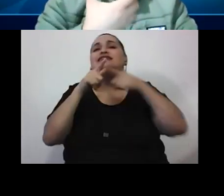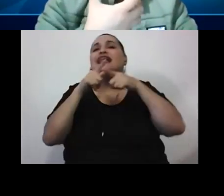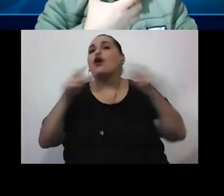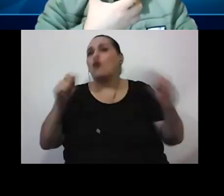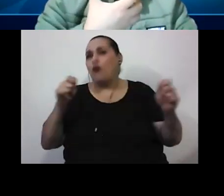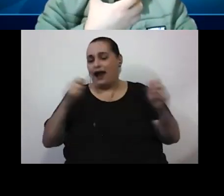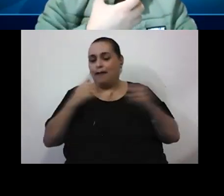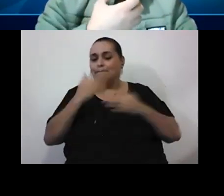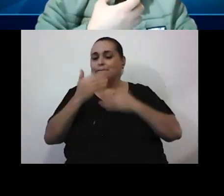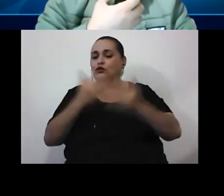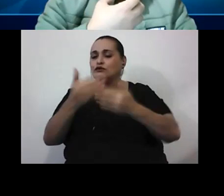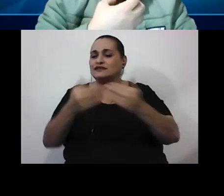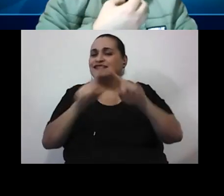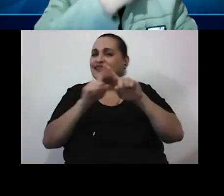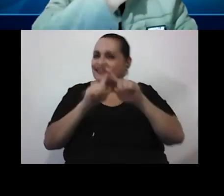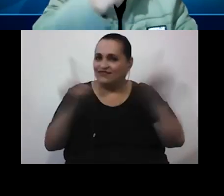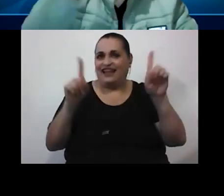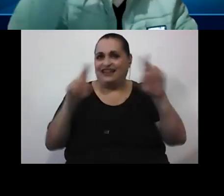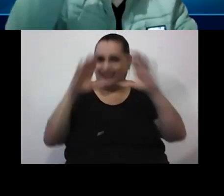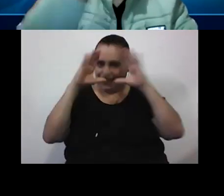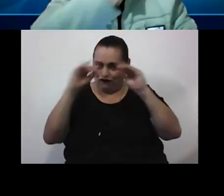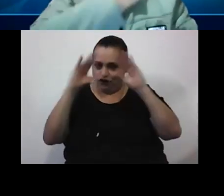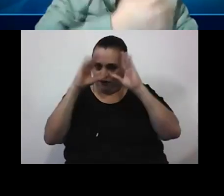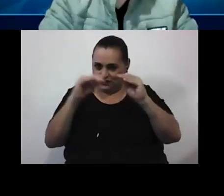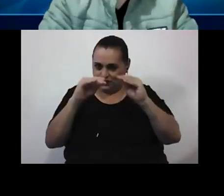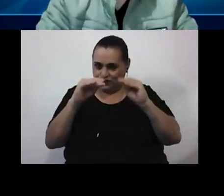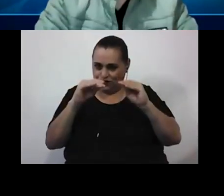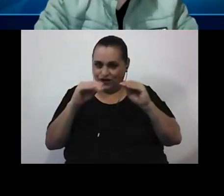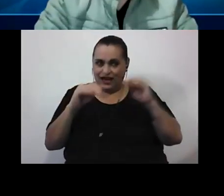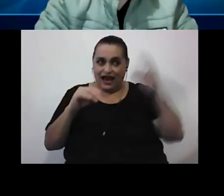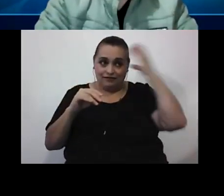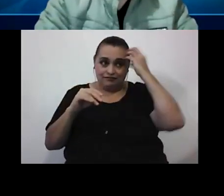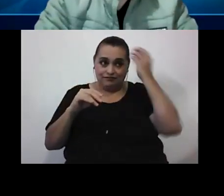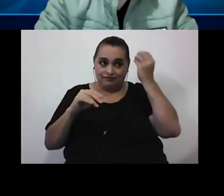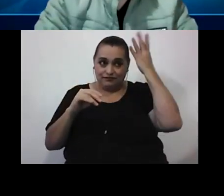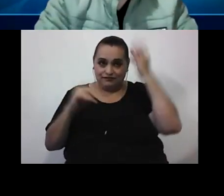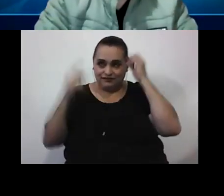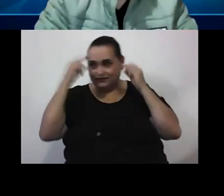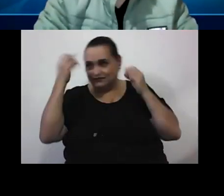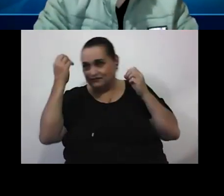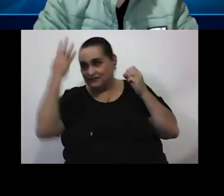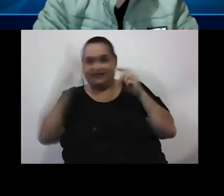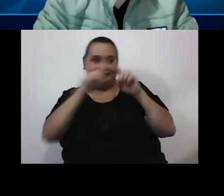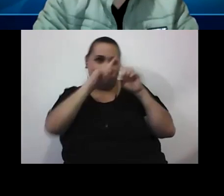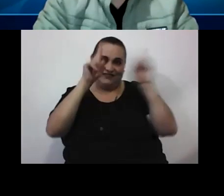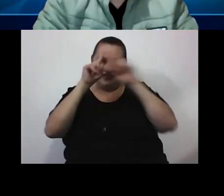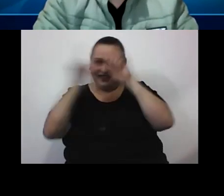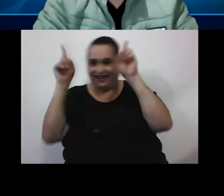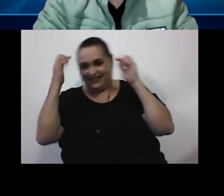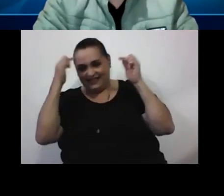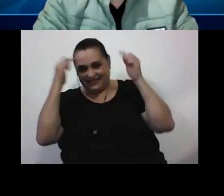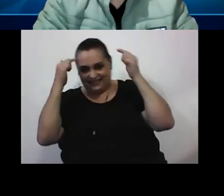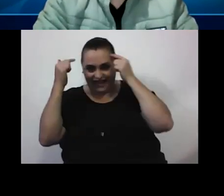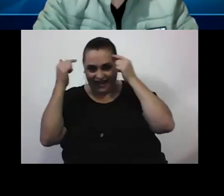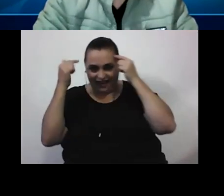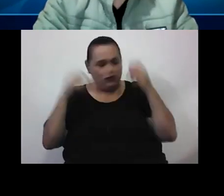procesa de manera diferente la información. Hay sectores del cerebro que se activan de manera distinta en ese momento. Supremamente